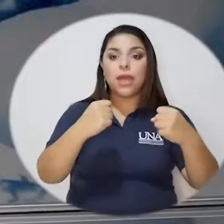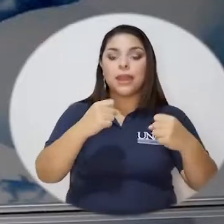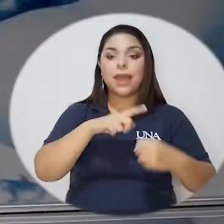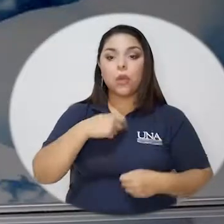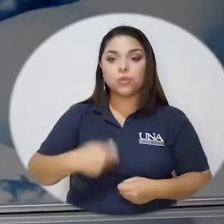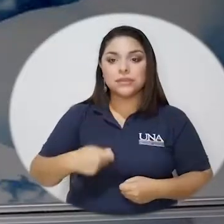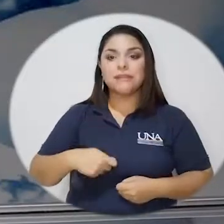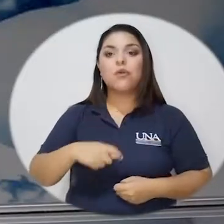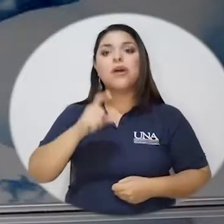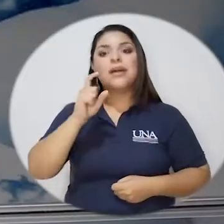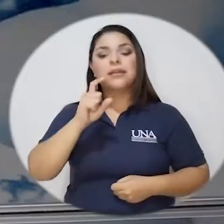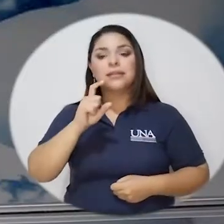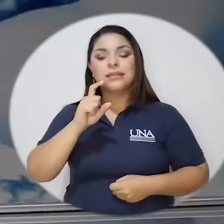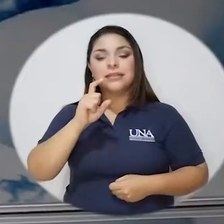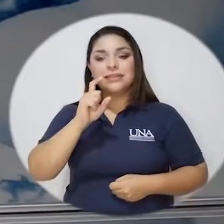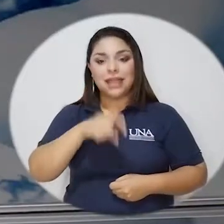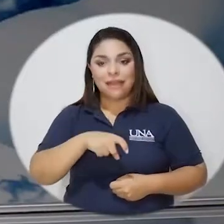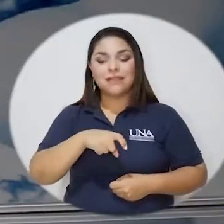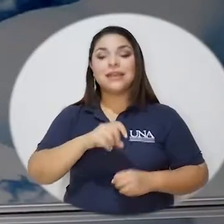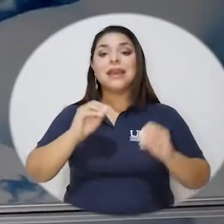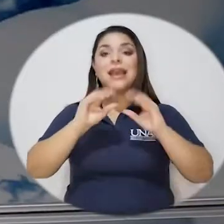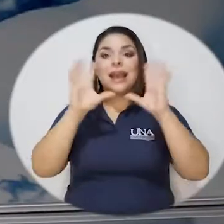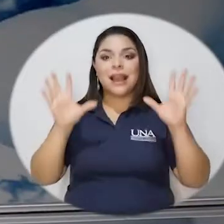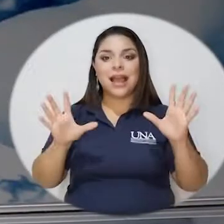debería tenerlo bien claro y